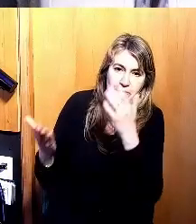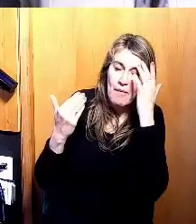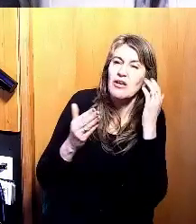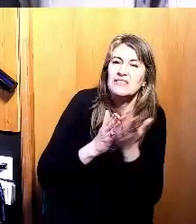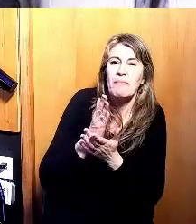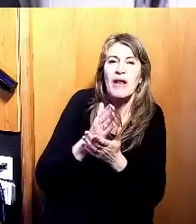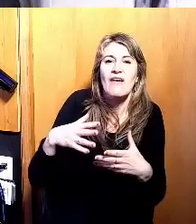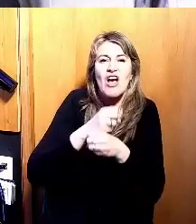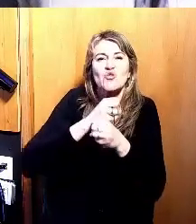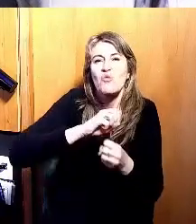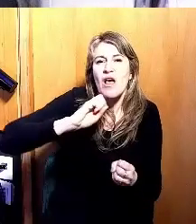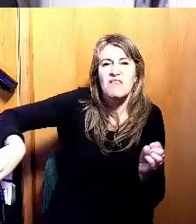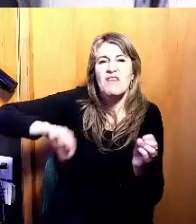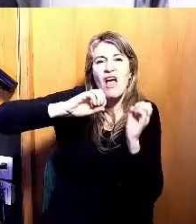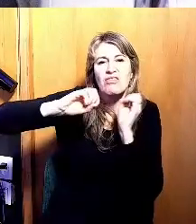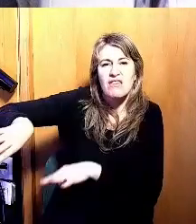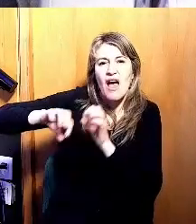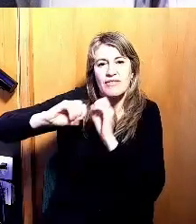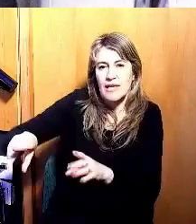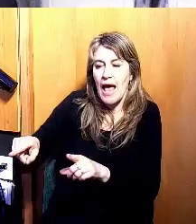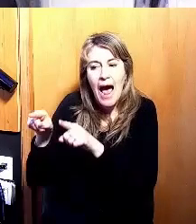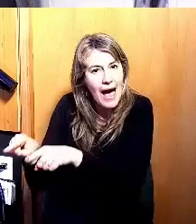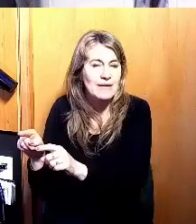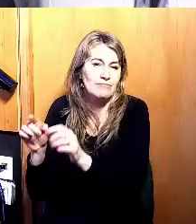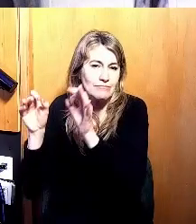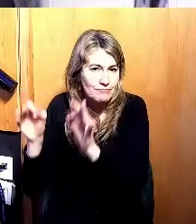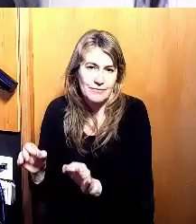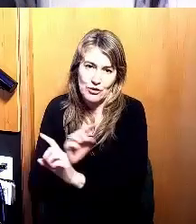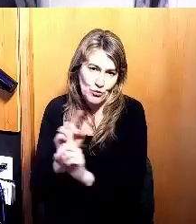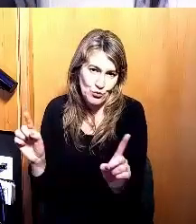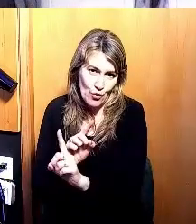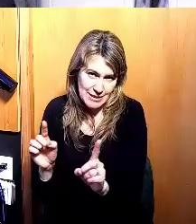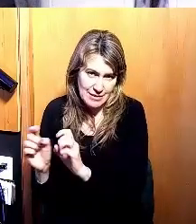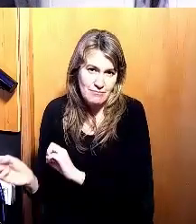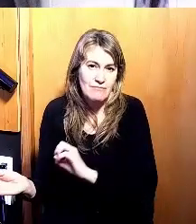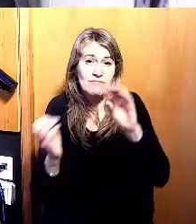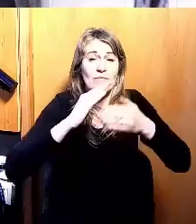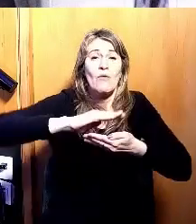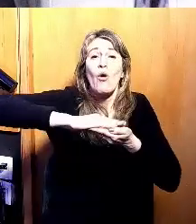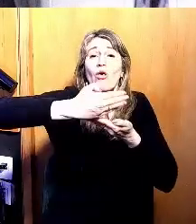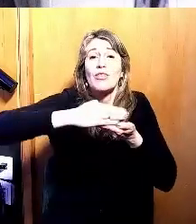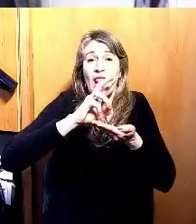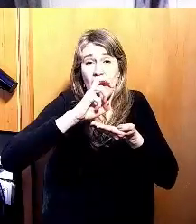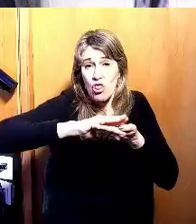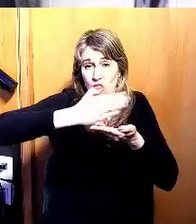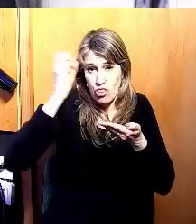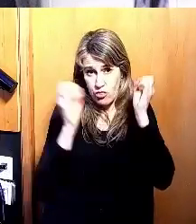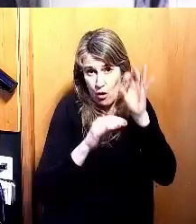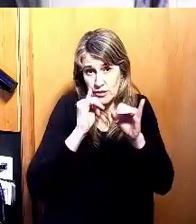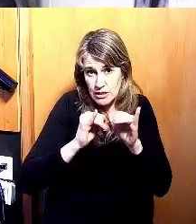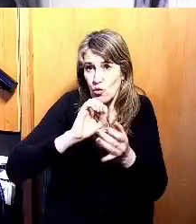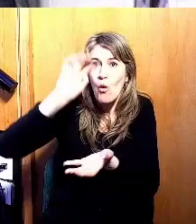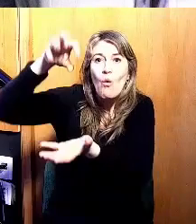los residuos que no fueron a parar a los lugares formales donde tienen que ir los residuos, que son contenedores y otras áreas destinadas para eso.